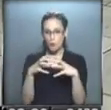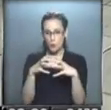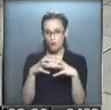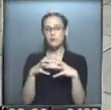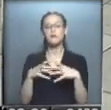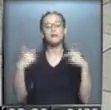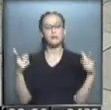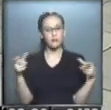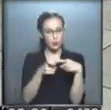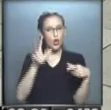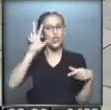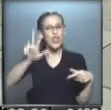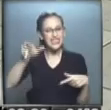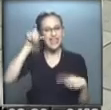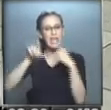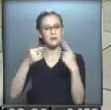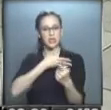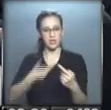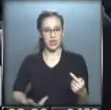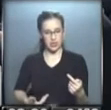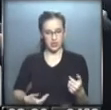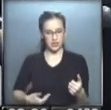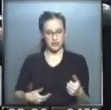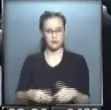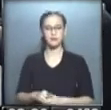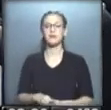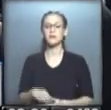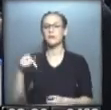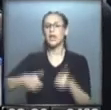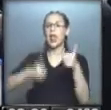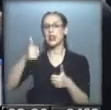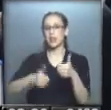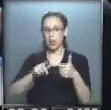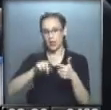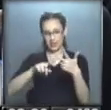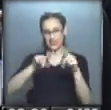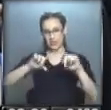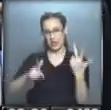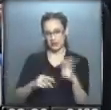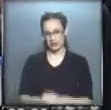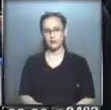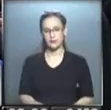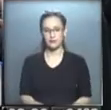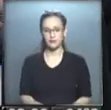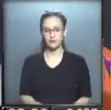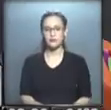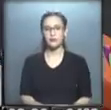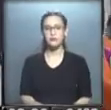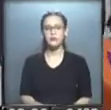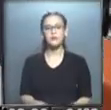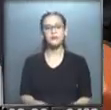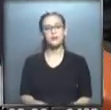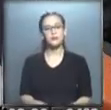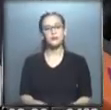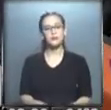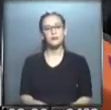reunió a 3 expresidentes, Michelle Bachelet, actual candidata, Ricardo Lagos y Eduardo Frei. Para avanzar en la